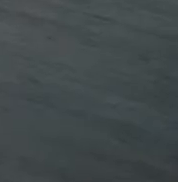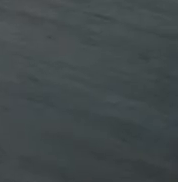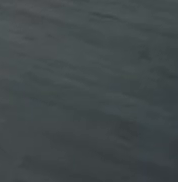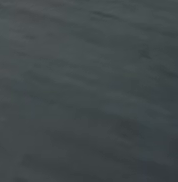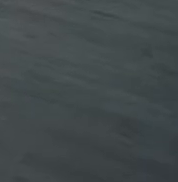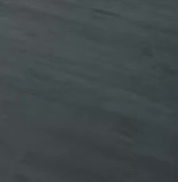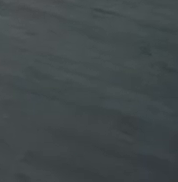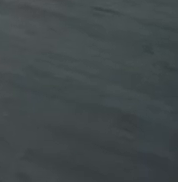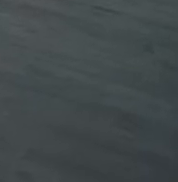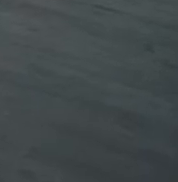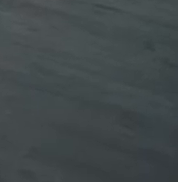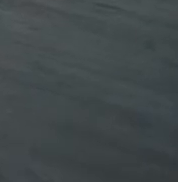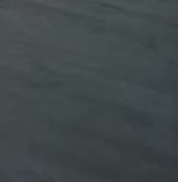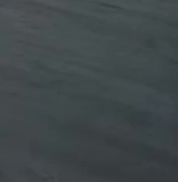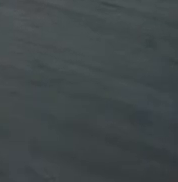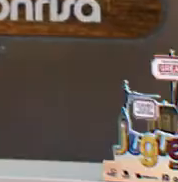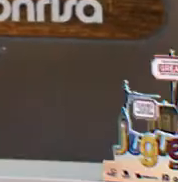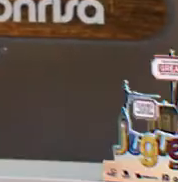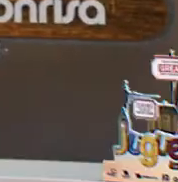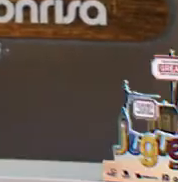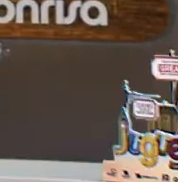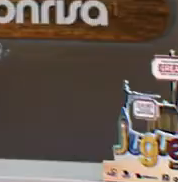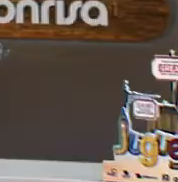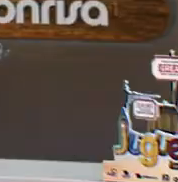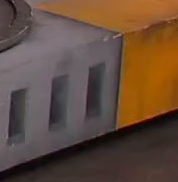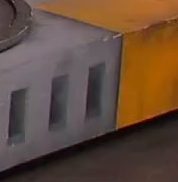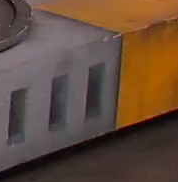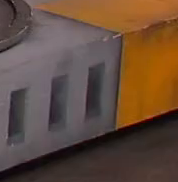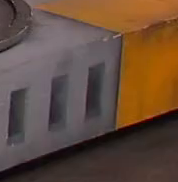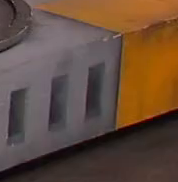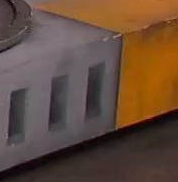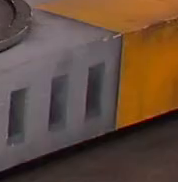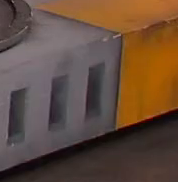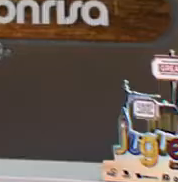Sí, mi duque, Garralda. Sí, plebeyo urbano.